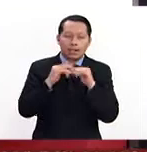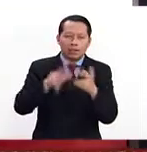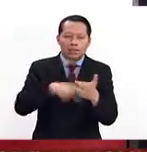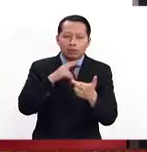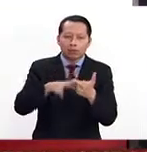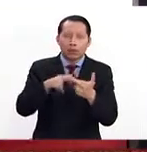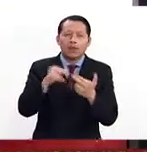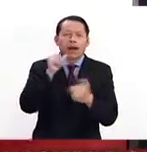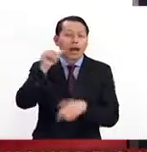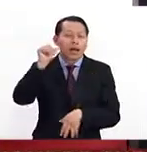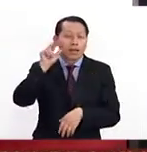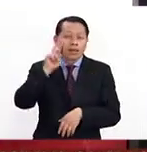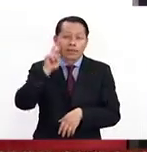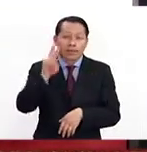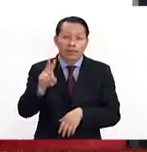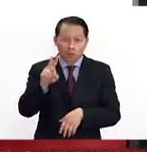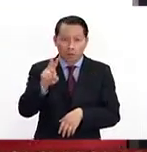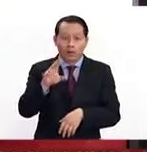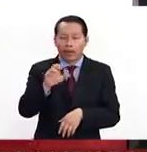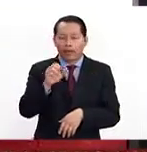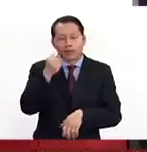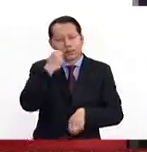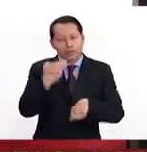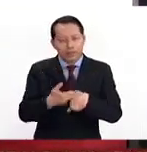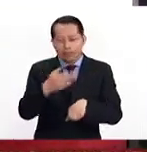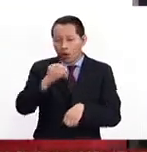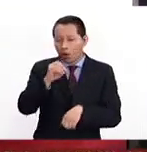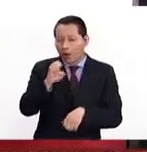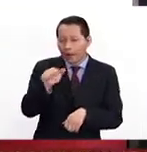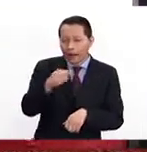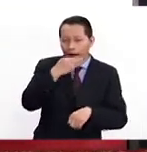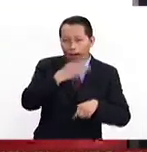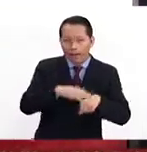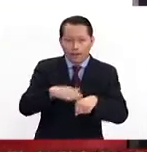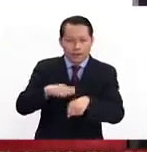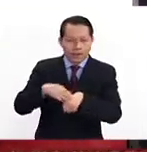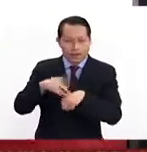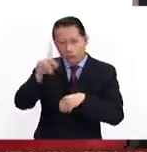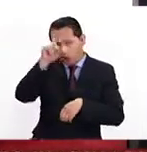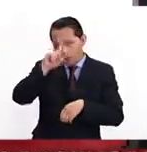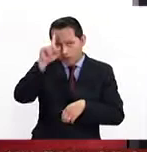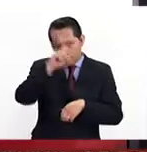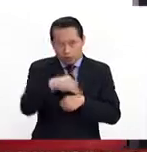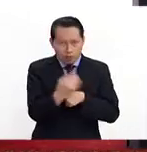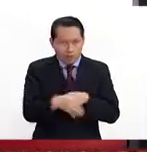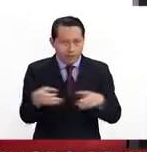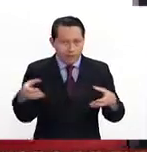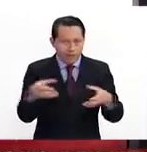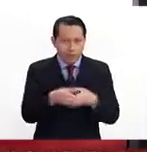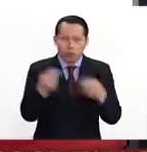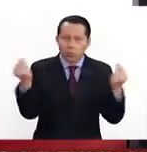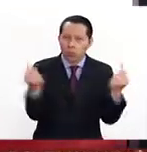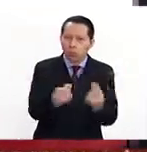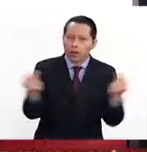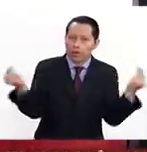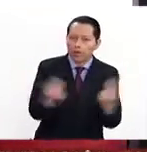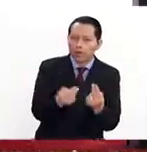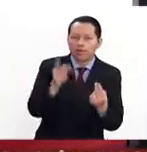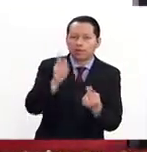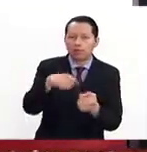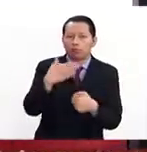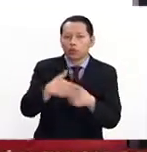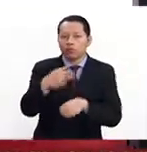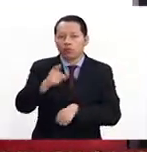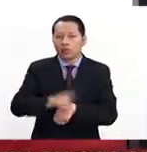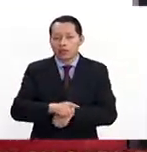Vimos ayer al secretario de la OEA que está convocando nuevamente al Consejo Permanente de forma urgente y eso seguro pasará en los